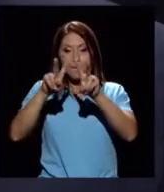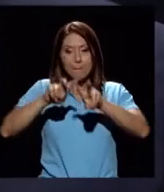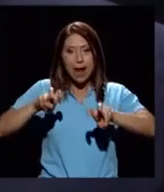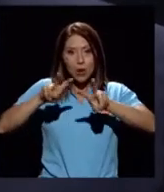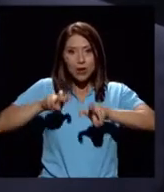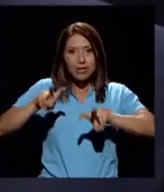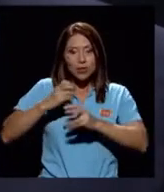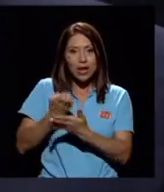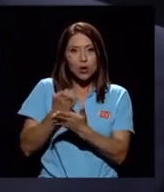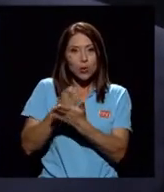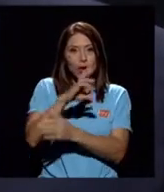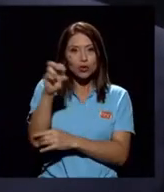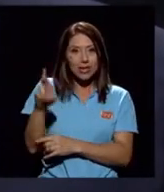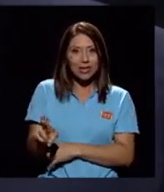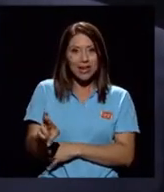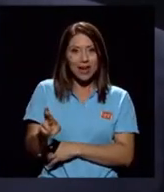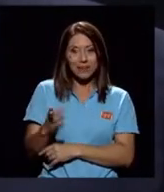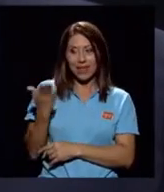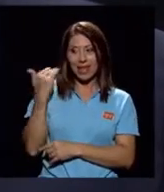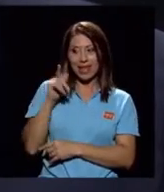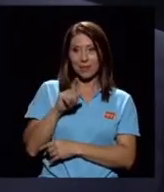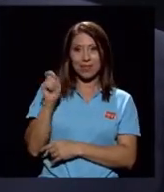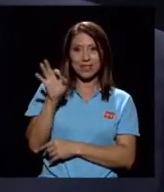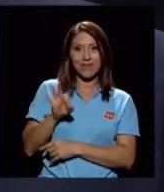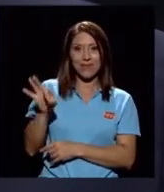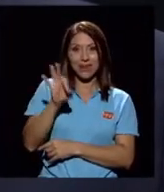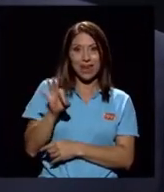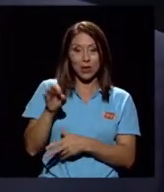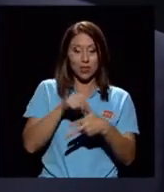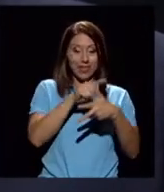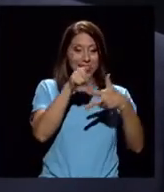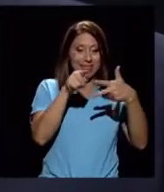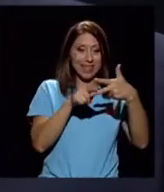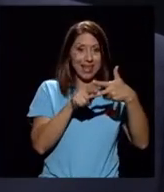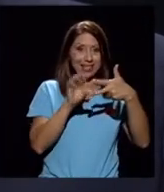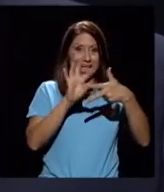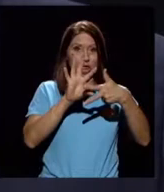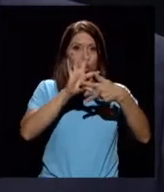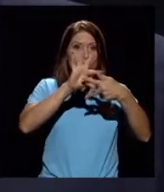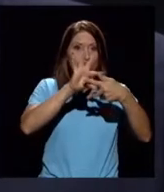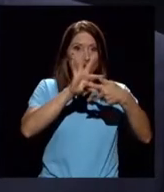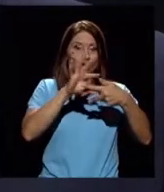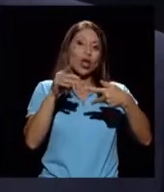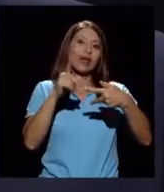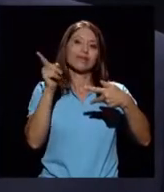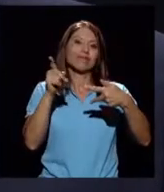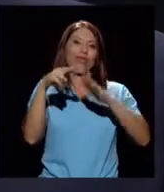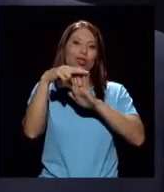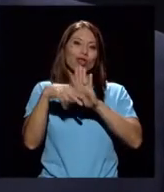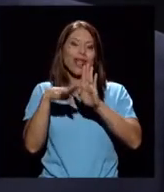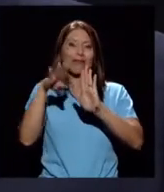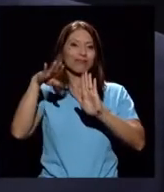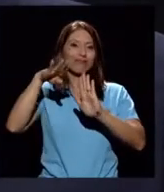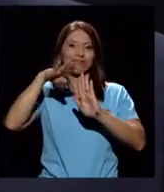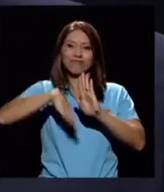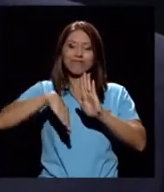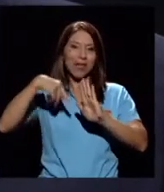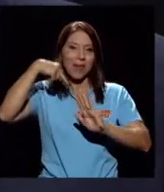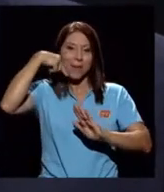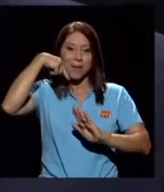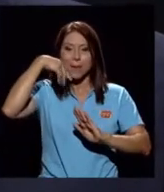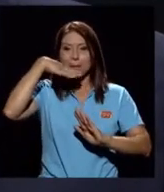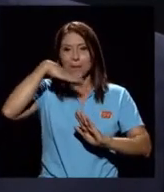dos de las tres calificadoras nos pusieron nos rebajaron al nuevo tono nos pusieron negativos y la política siguió siendo la